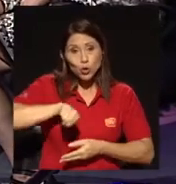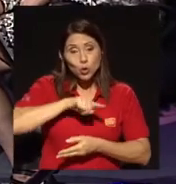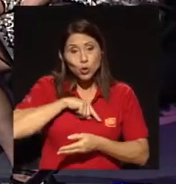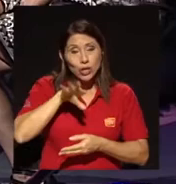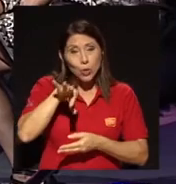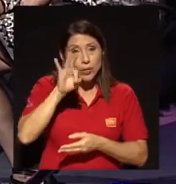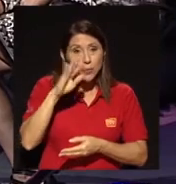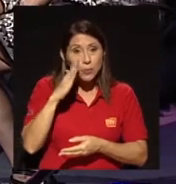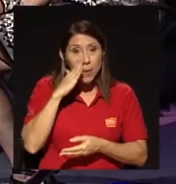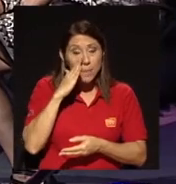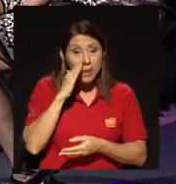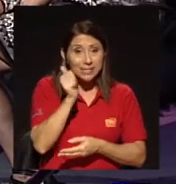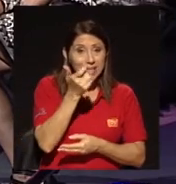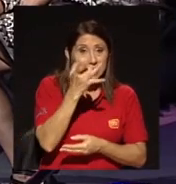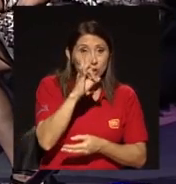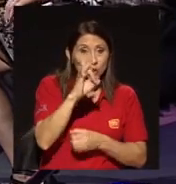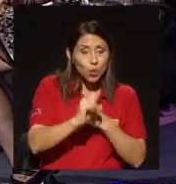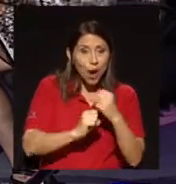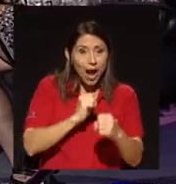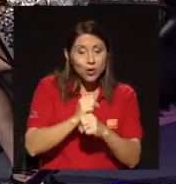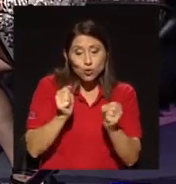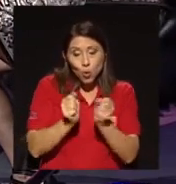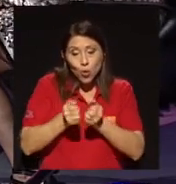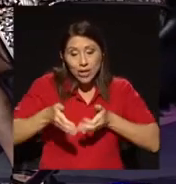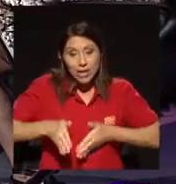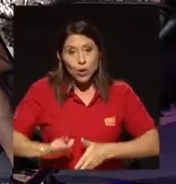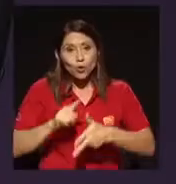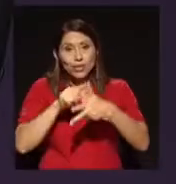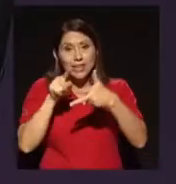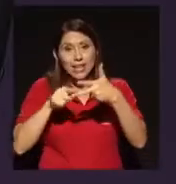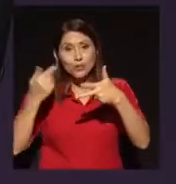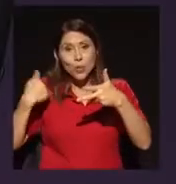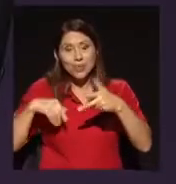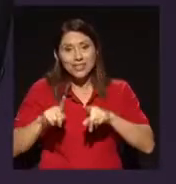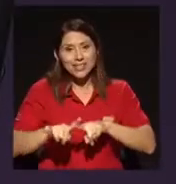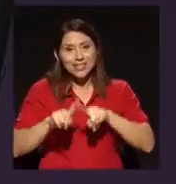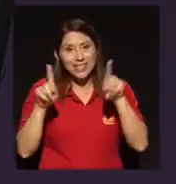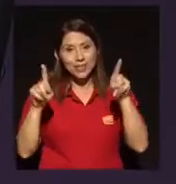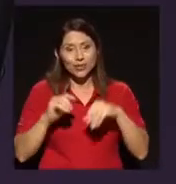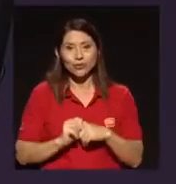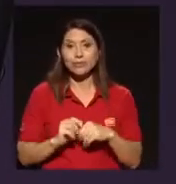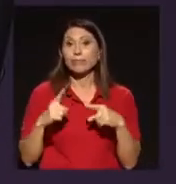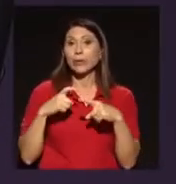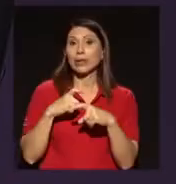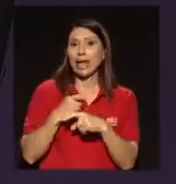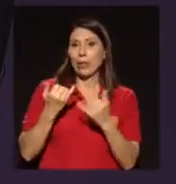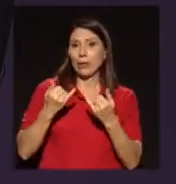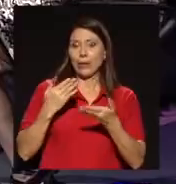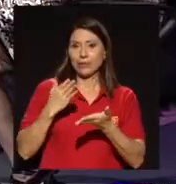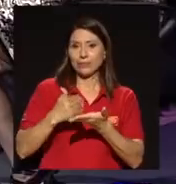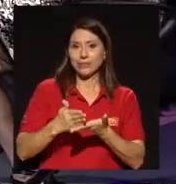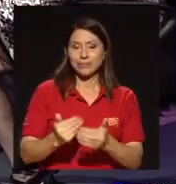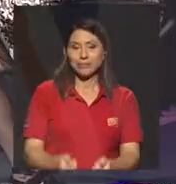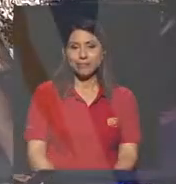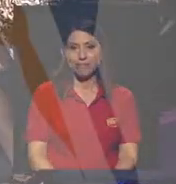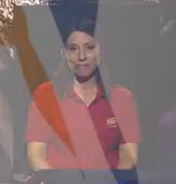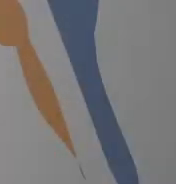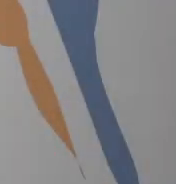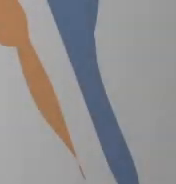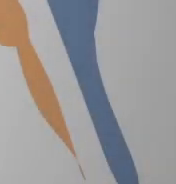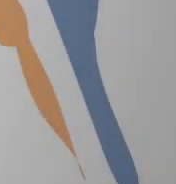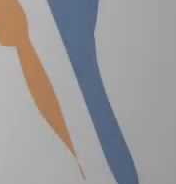hijos hasta de 3 hombres distintos. Sí. Es complicado. Aprovechamos esto que dice la doctora para ir a una pequeña pausa.